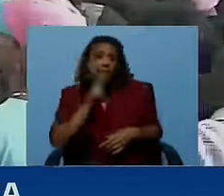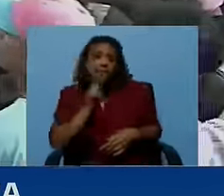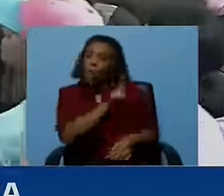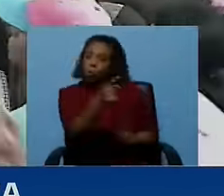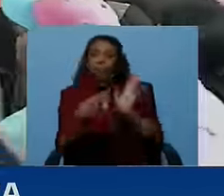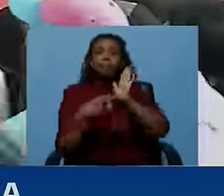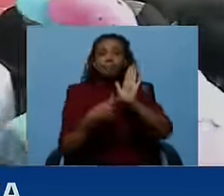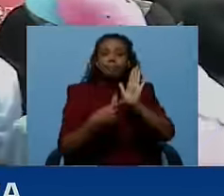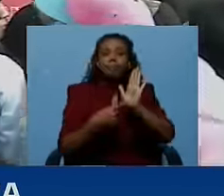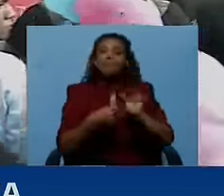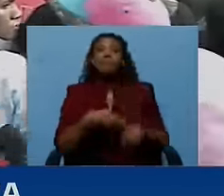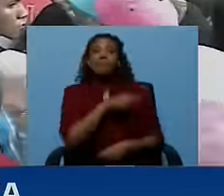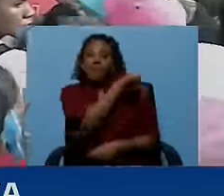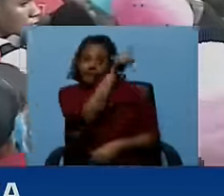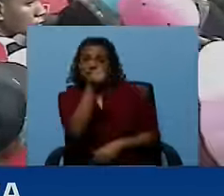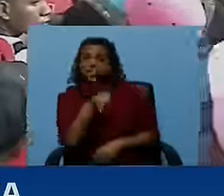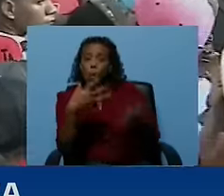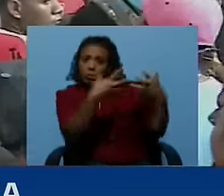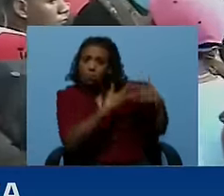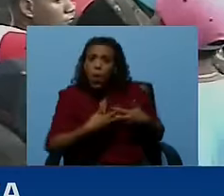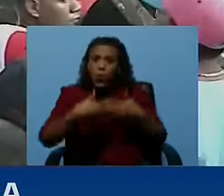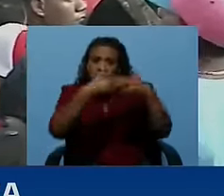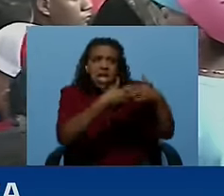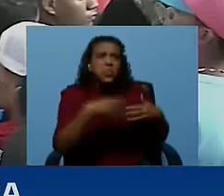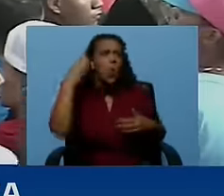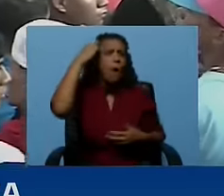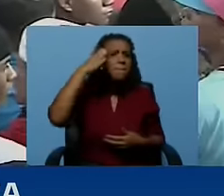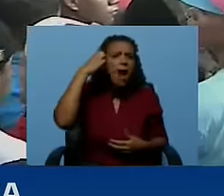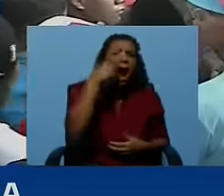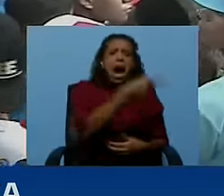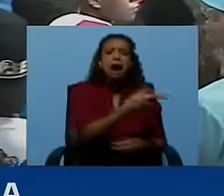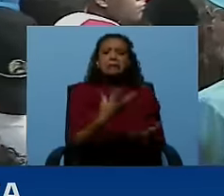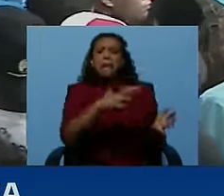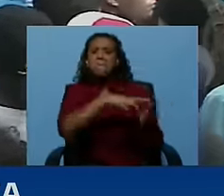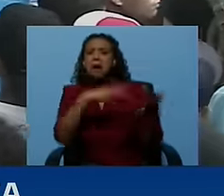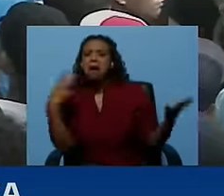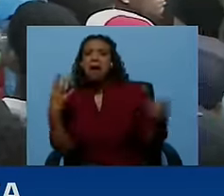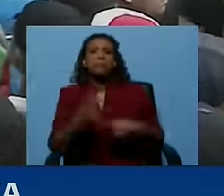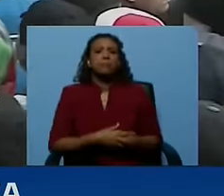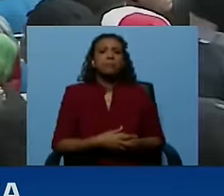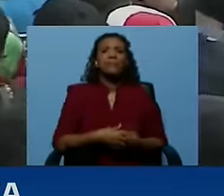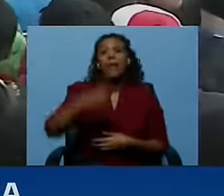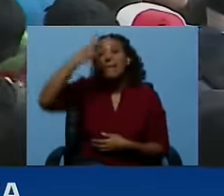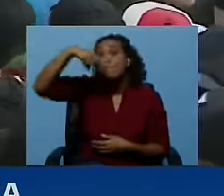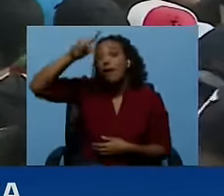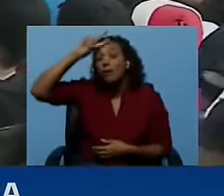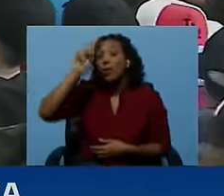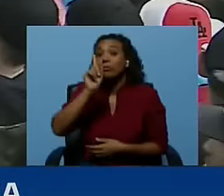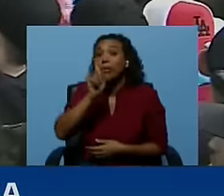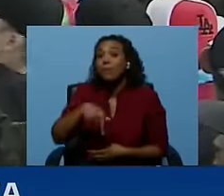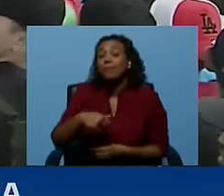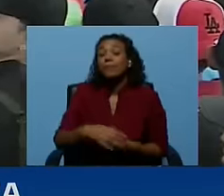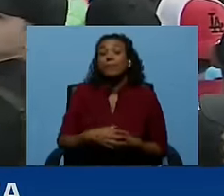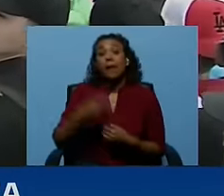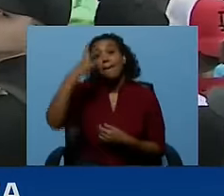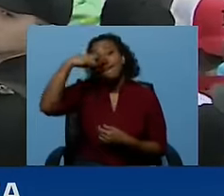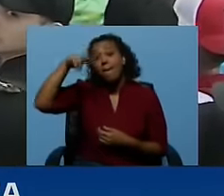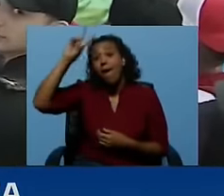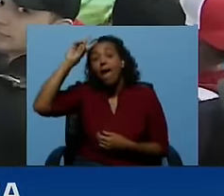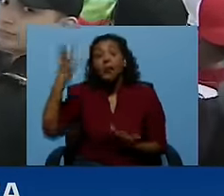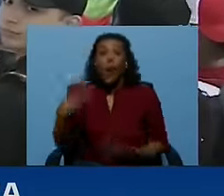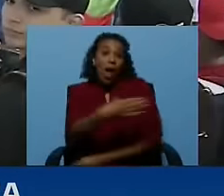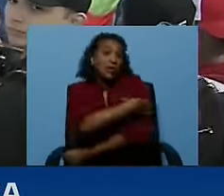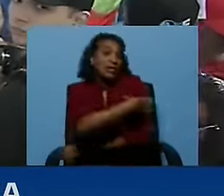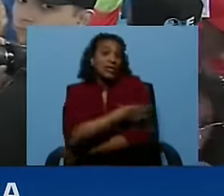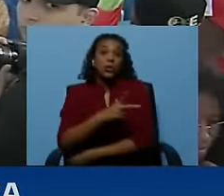Los tengo mapeados. De España, de Miami, de México, la